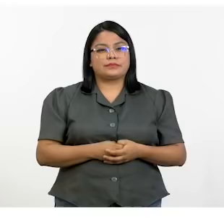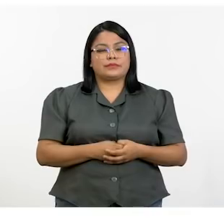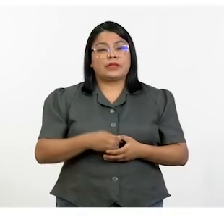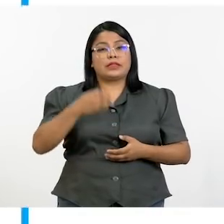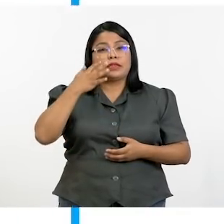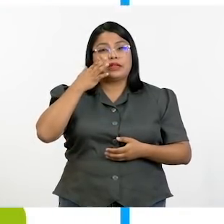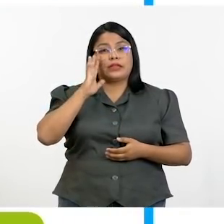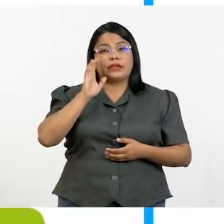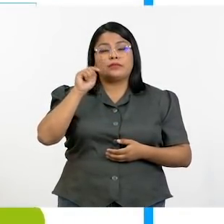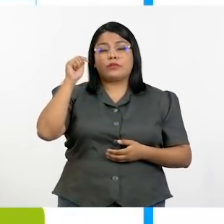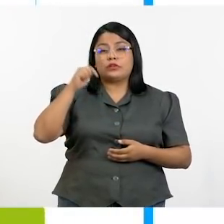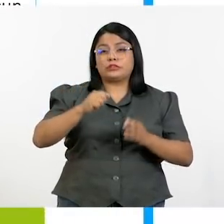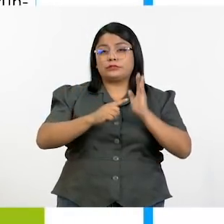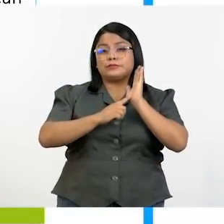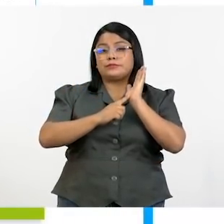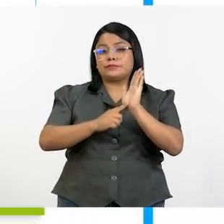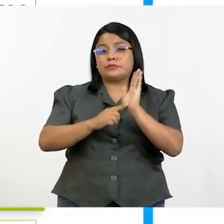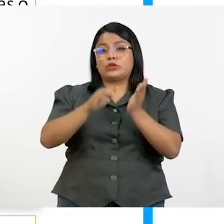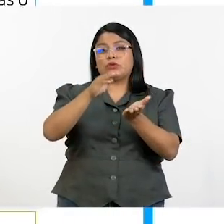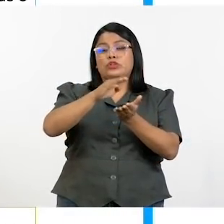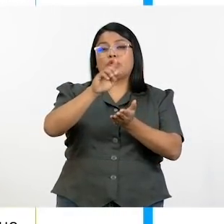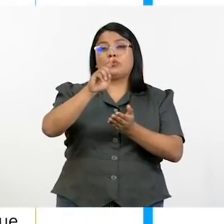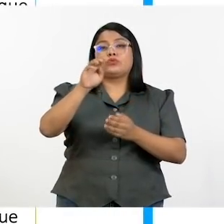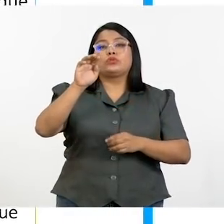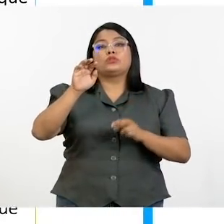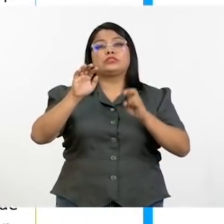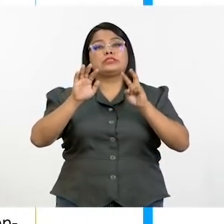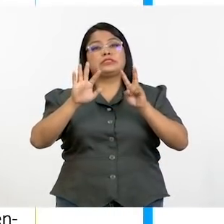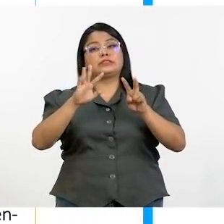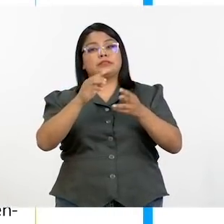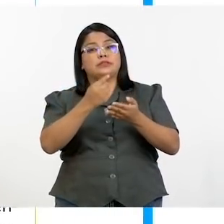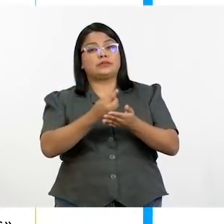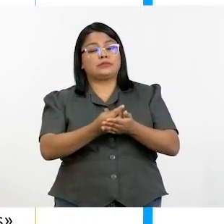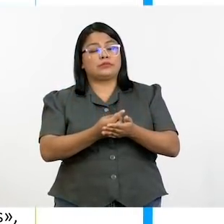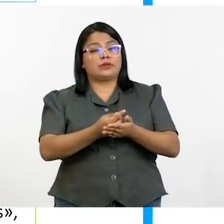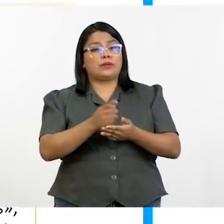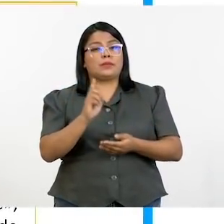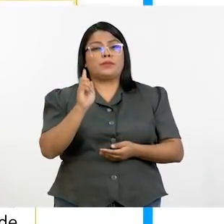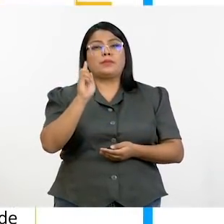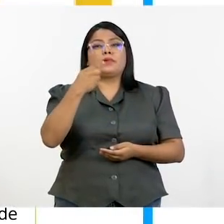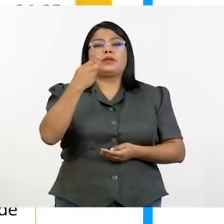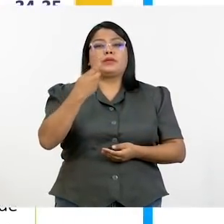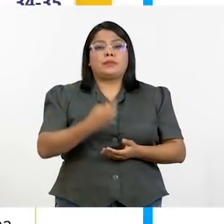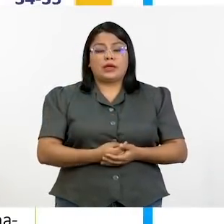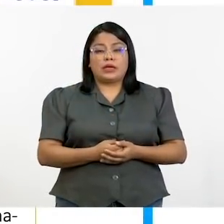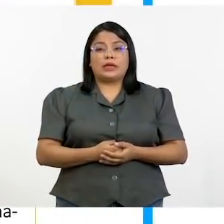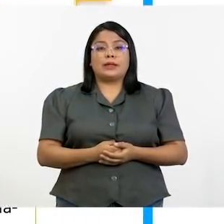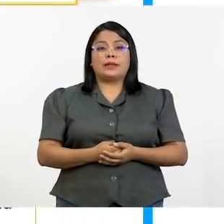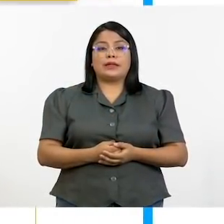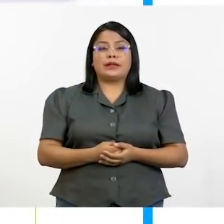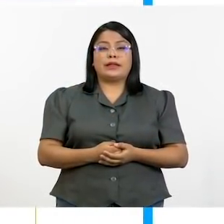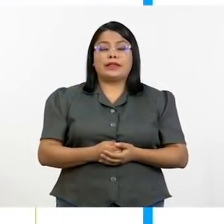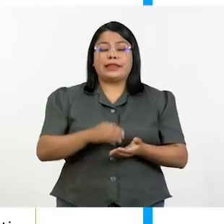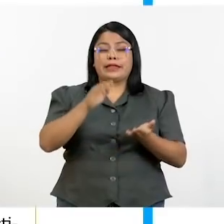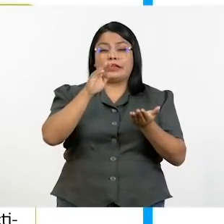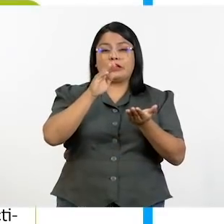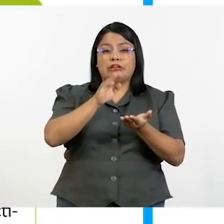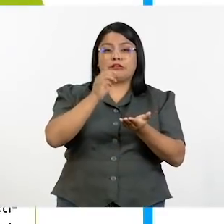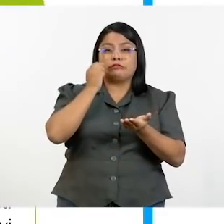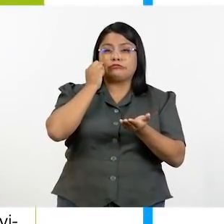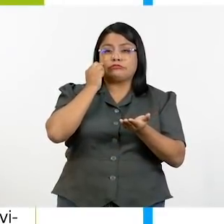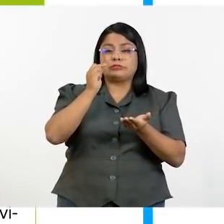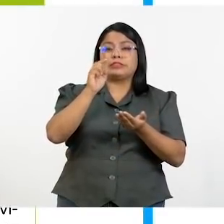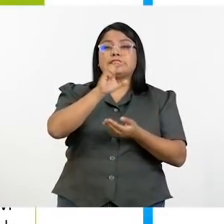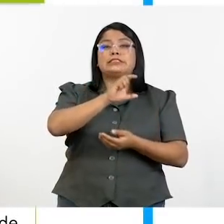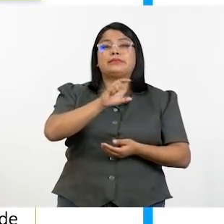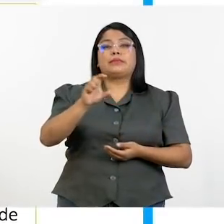En el ejemplo que estamos viendo de la unidad 1 de séptimo grado, la principal producción textual de la unidad se